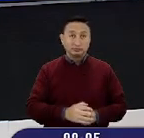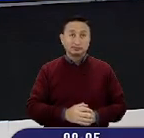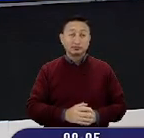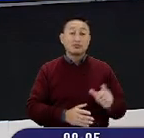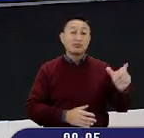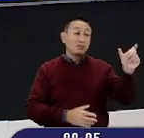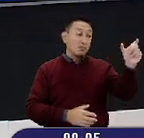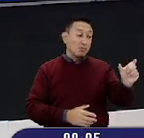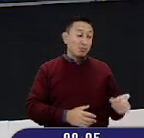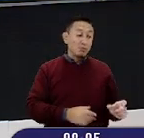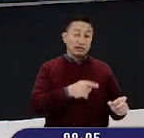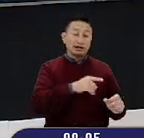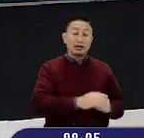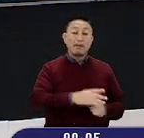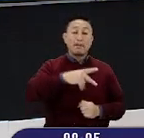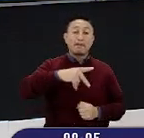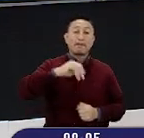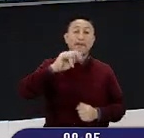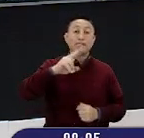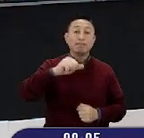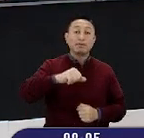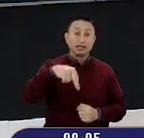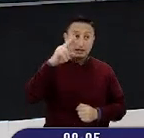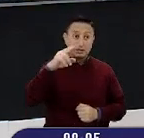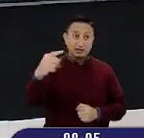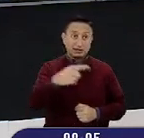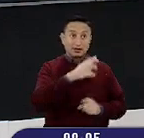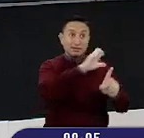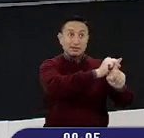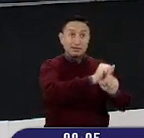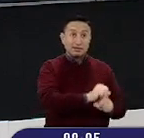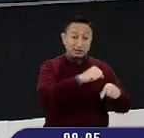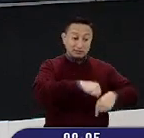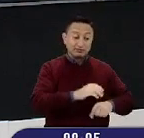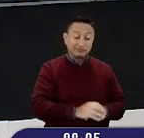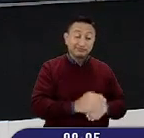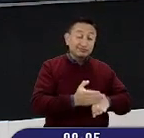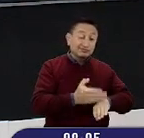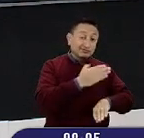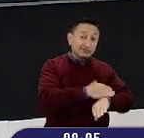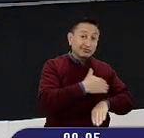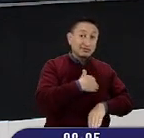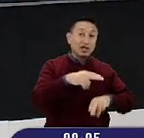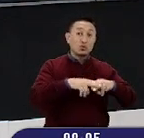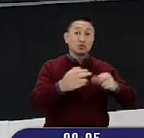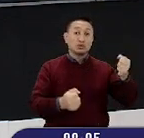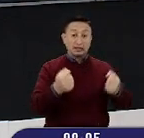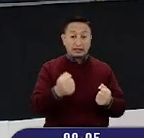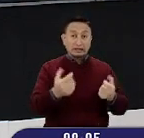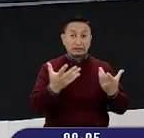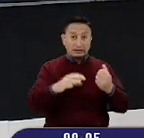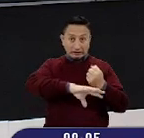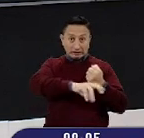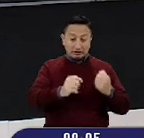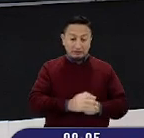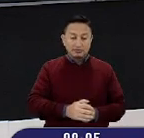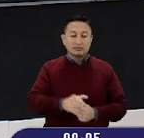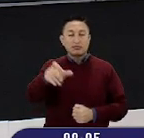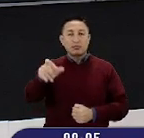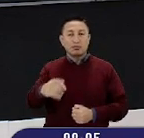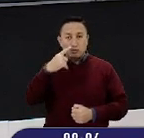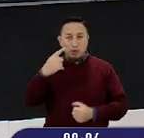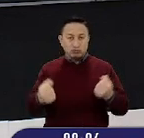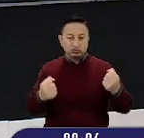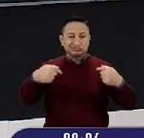por moradores del Pinar Bajo, en el norte de Quito, este tras haber intentado robar un automóvil tipo taxi. La víctima era el conductor, que